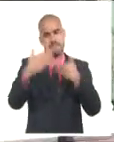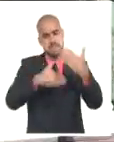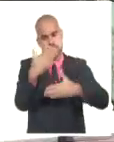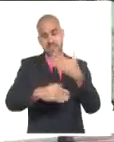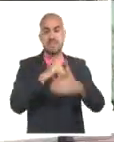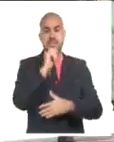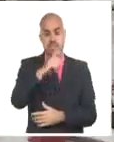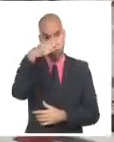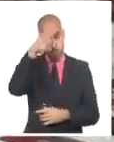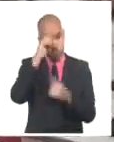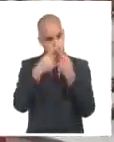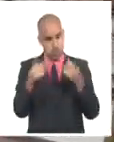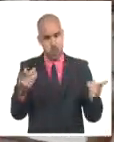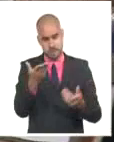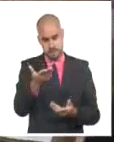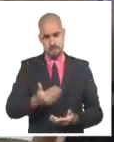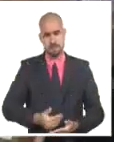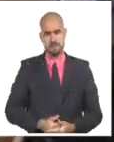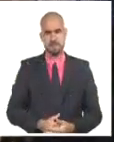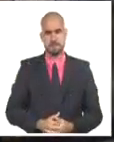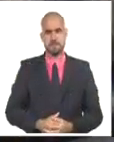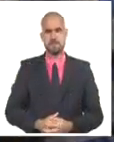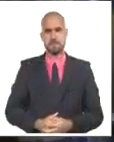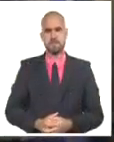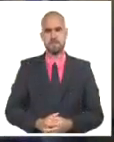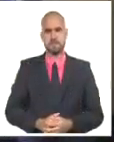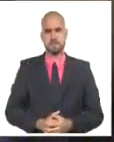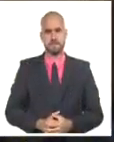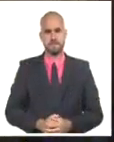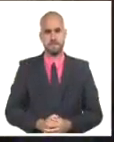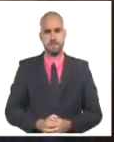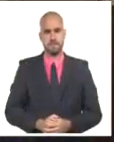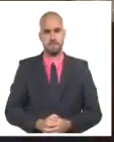que enfrenta hoy el país. Talía González, Sistema Informativo de la Televisión Cubana.